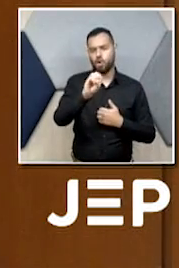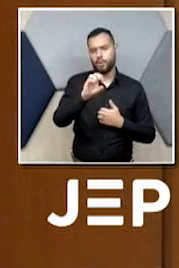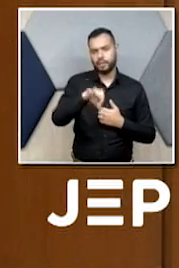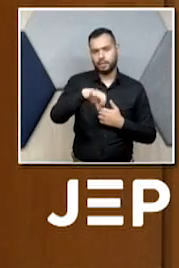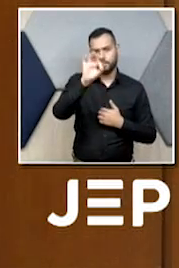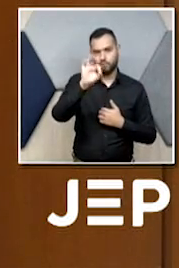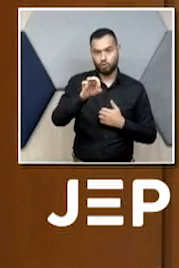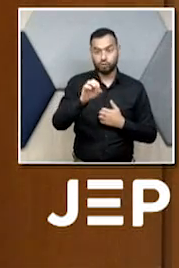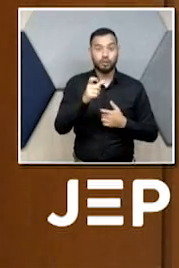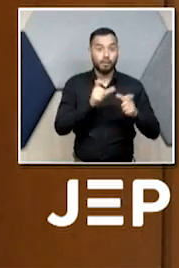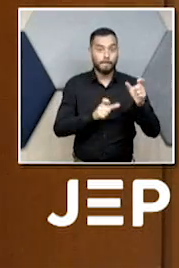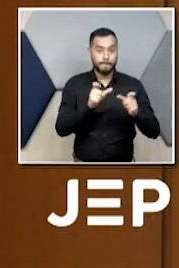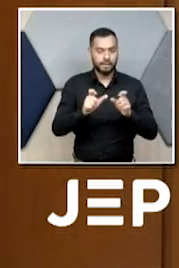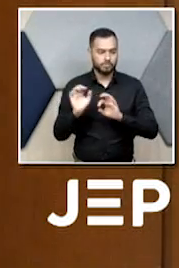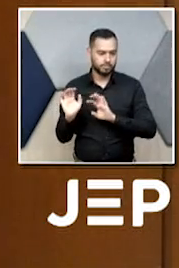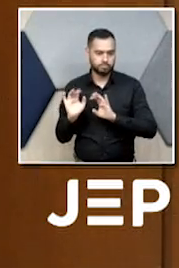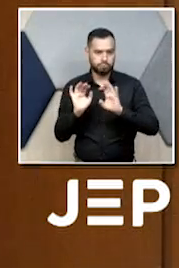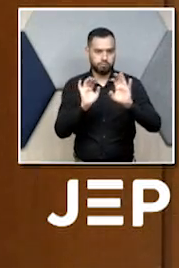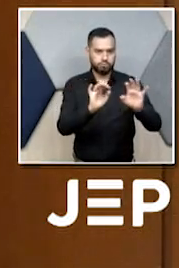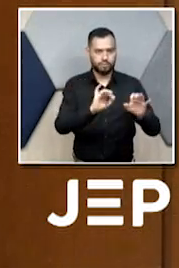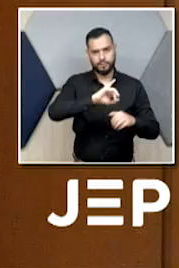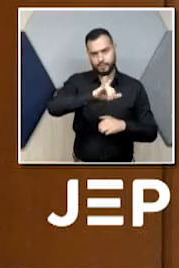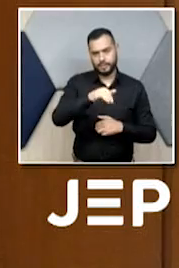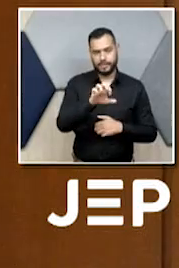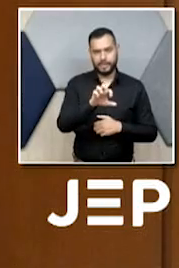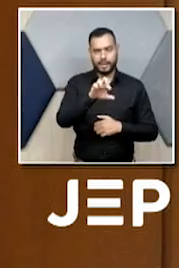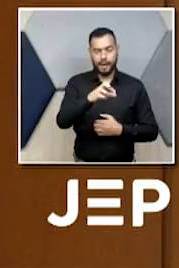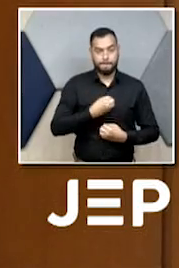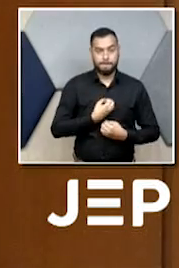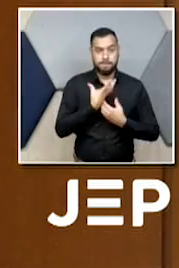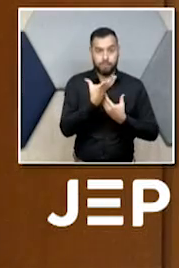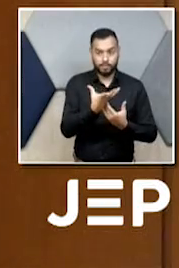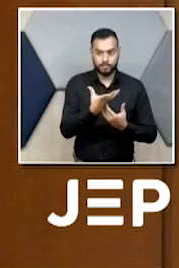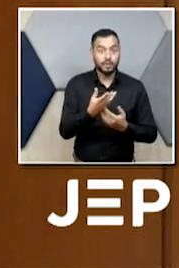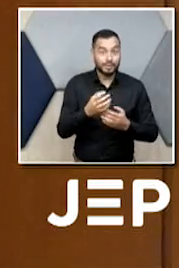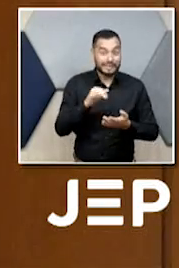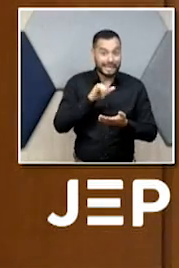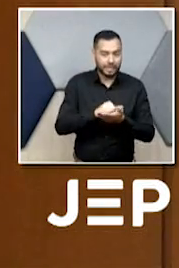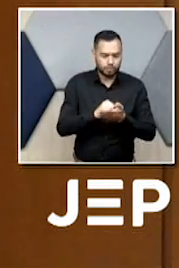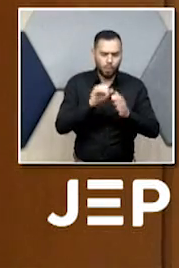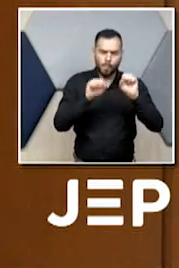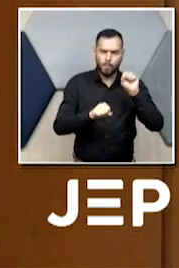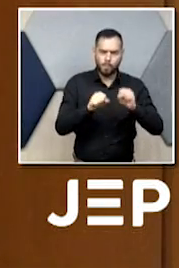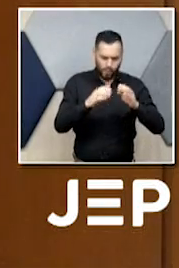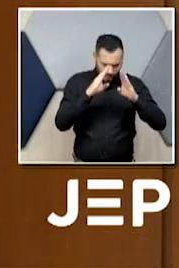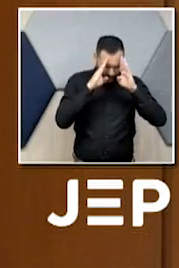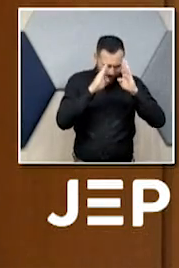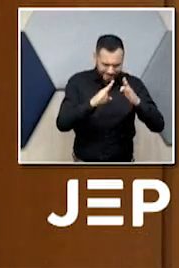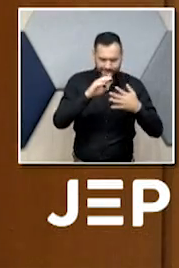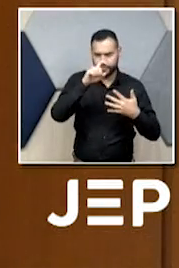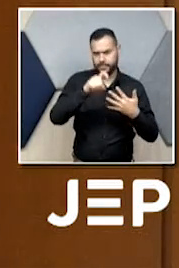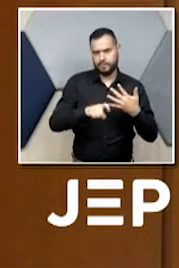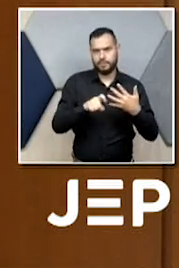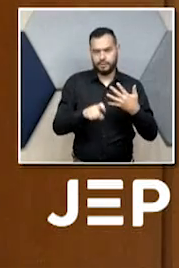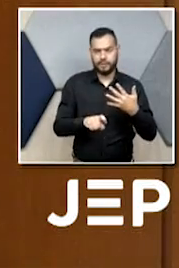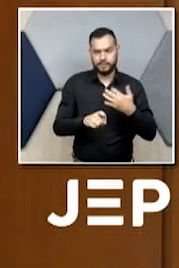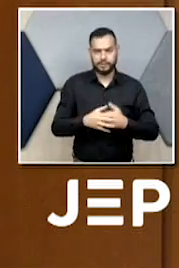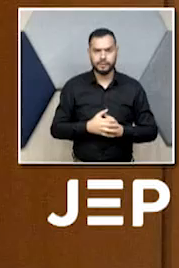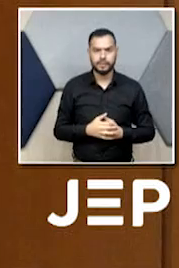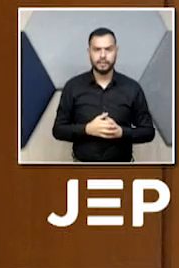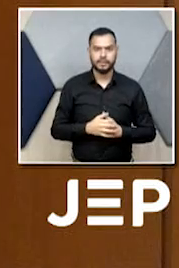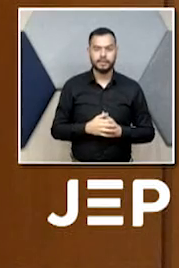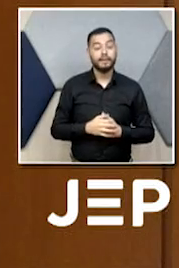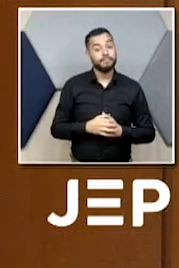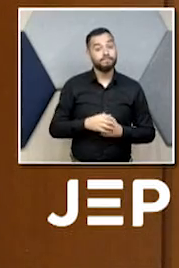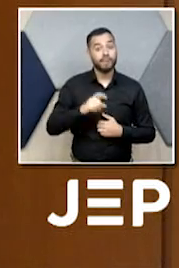de la jurisdicción. Y para poder atender esas necesidades, tenemos que